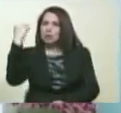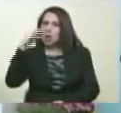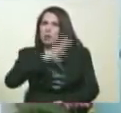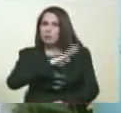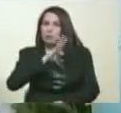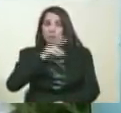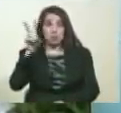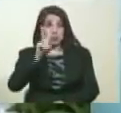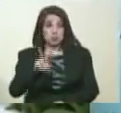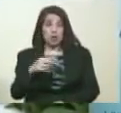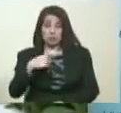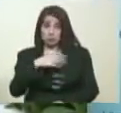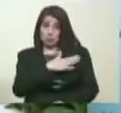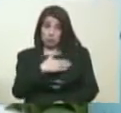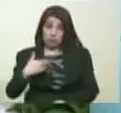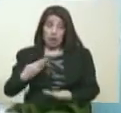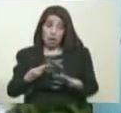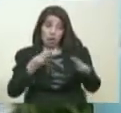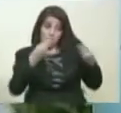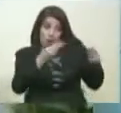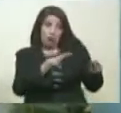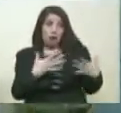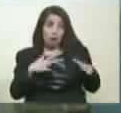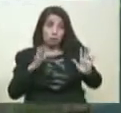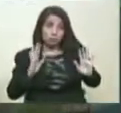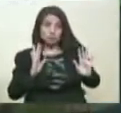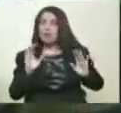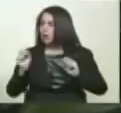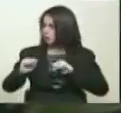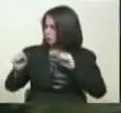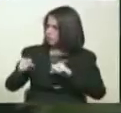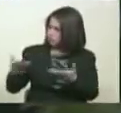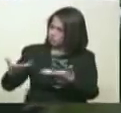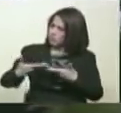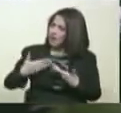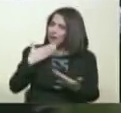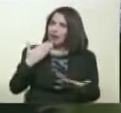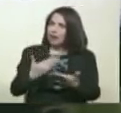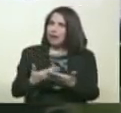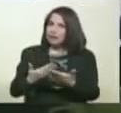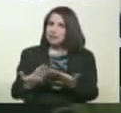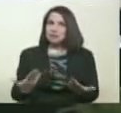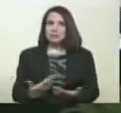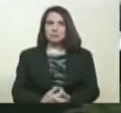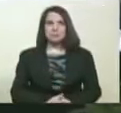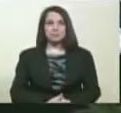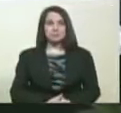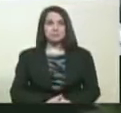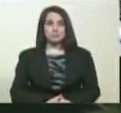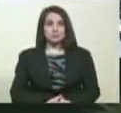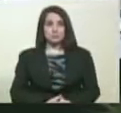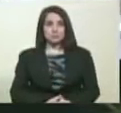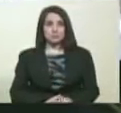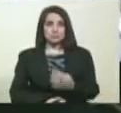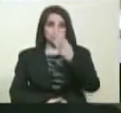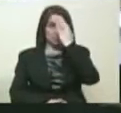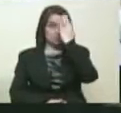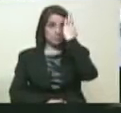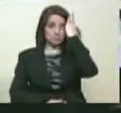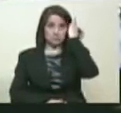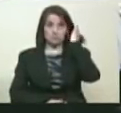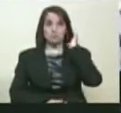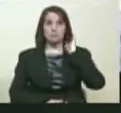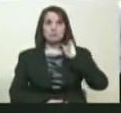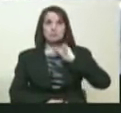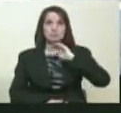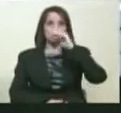si me permite, le quisiera otorgar un regalo para que... Claro, vale. Inmediatamente. ¿Productos? Correcto. Aquí